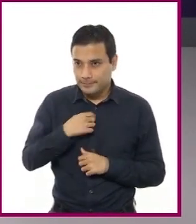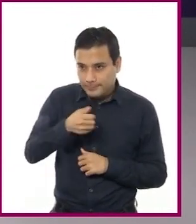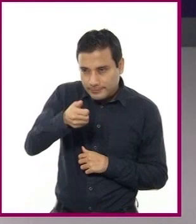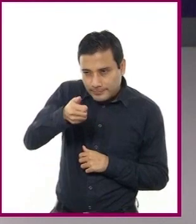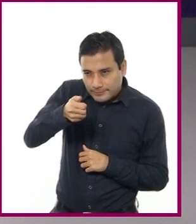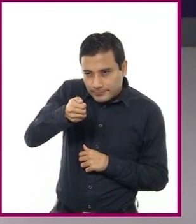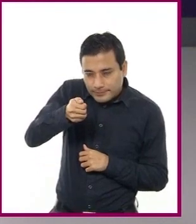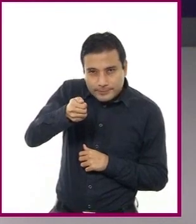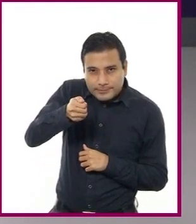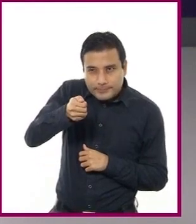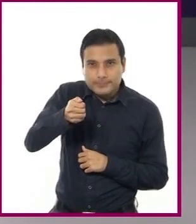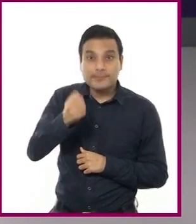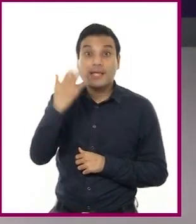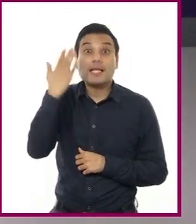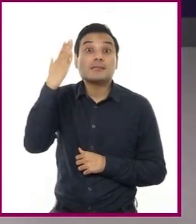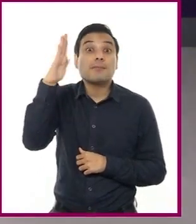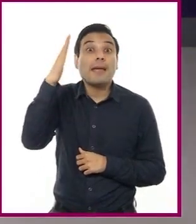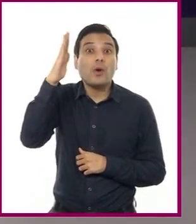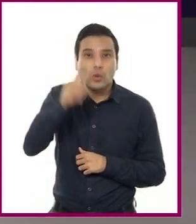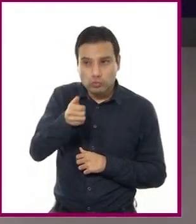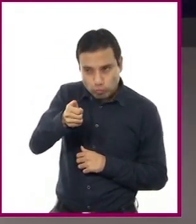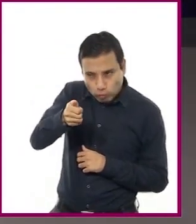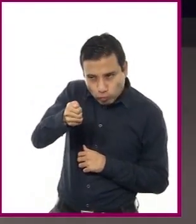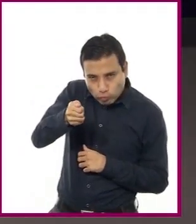luz hacia el espejo.